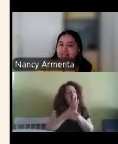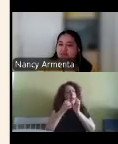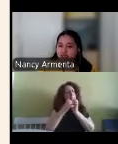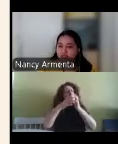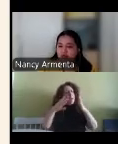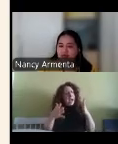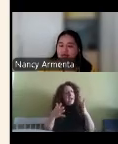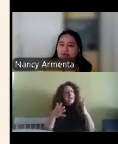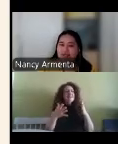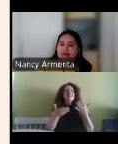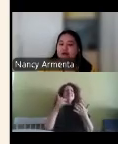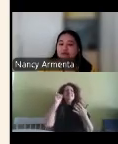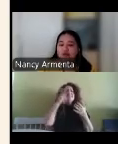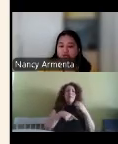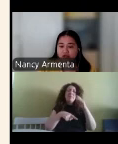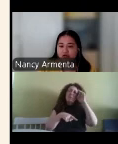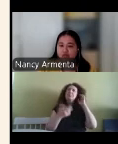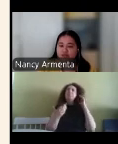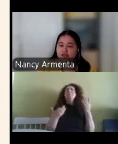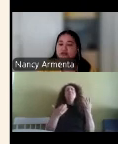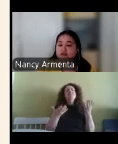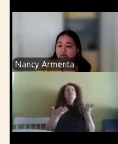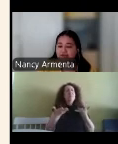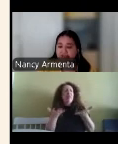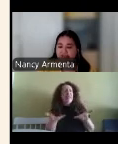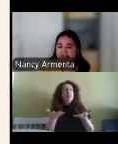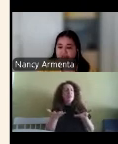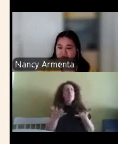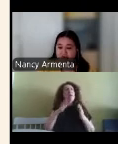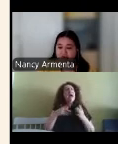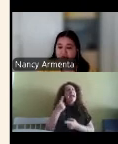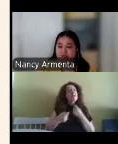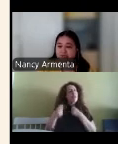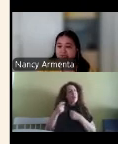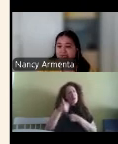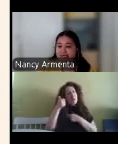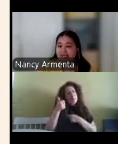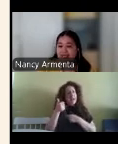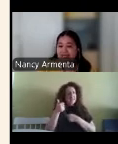esta disposición de dar mucho mayor información durante la atención.